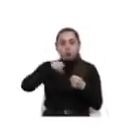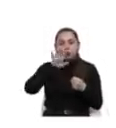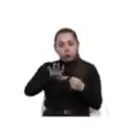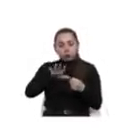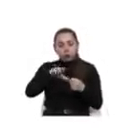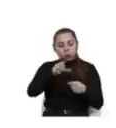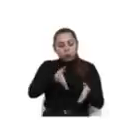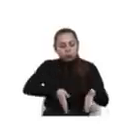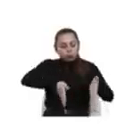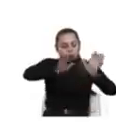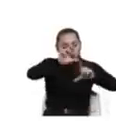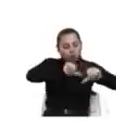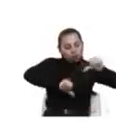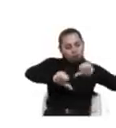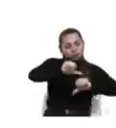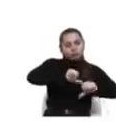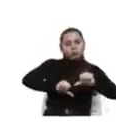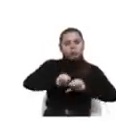pero además